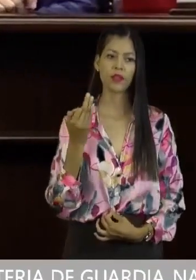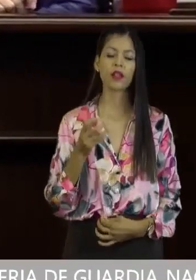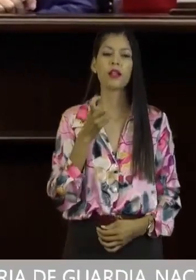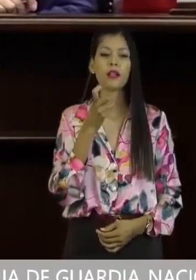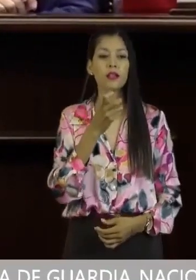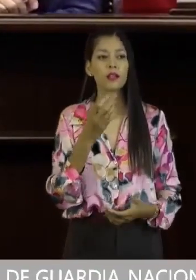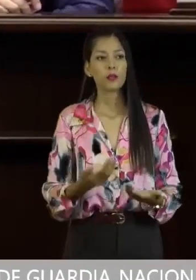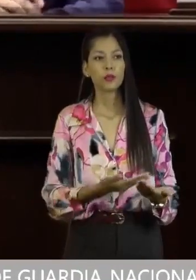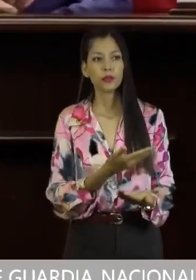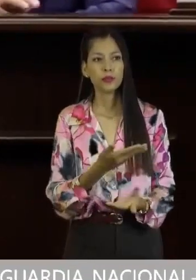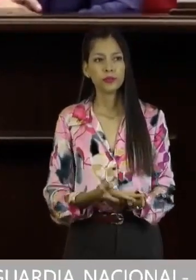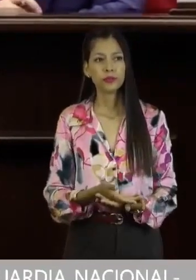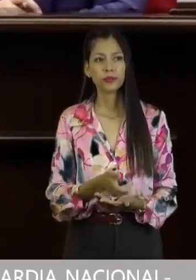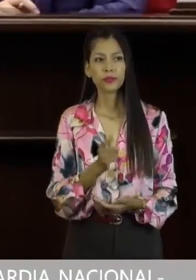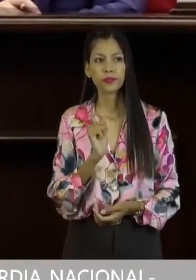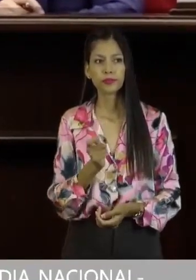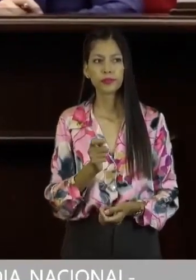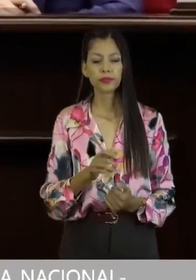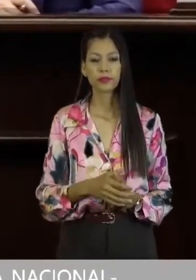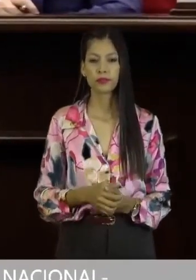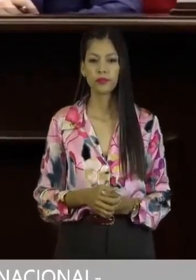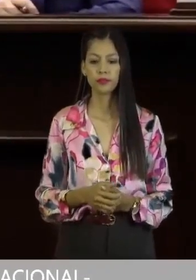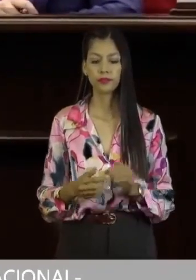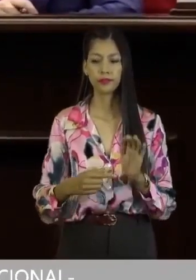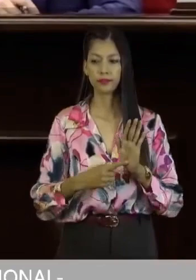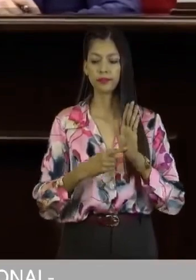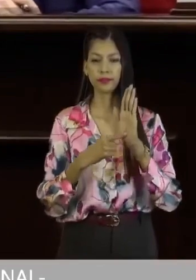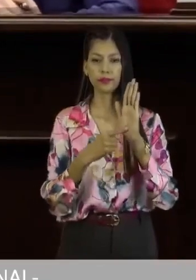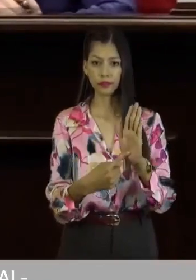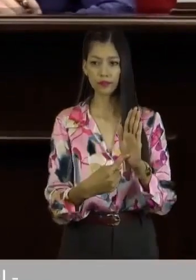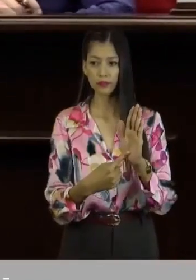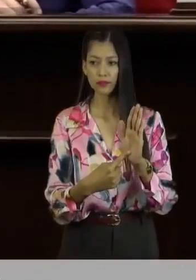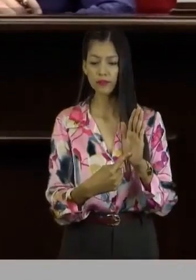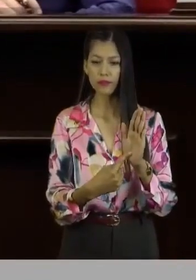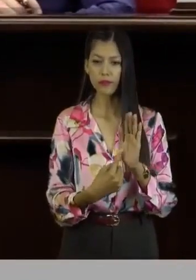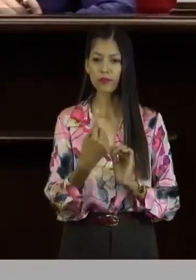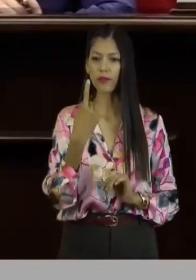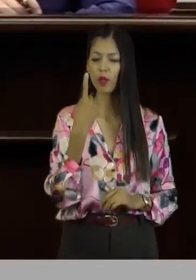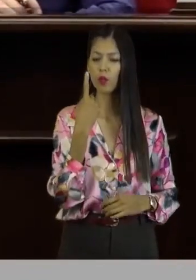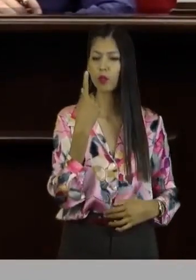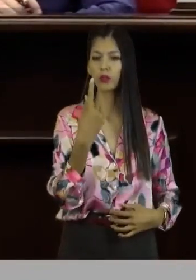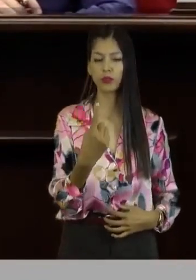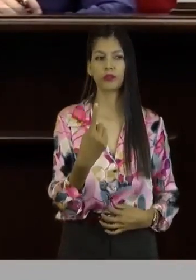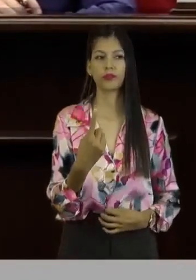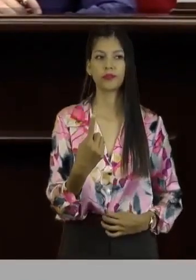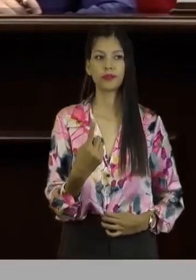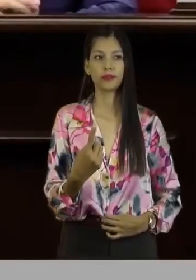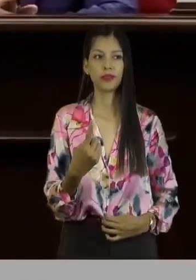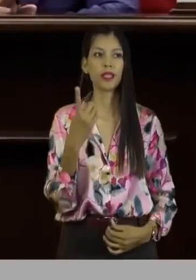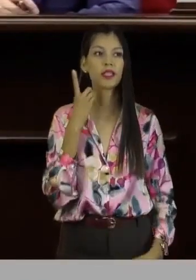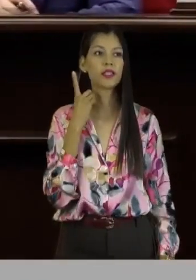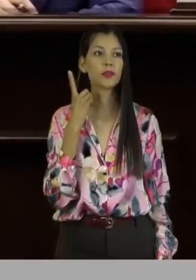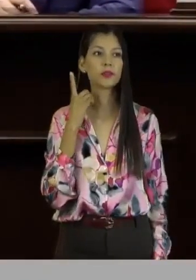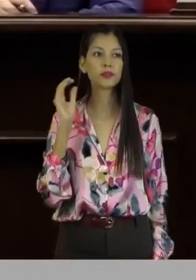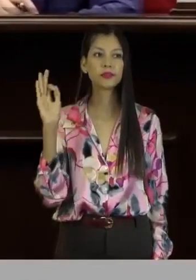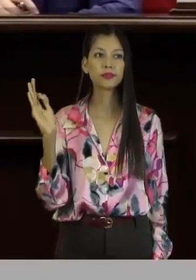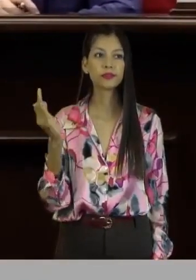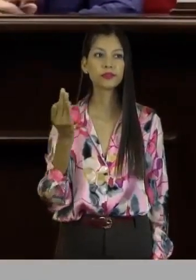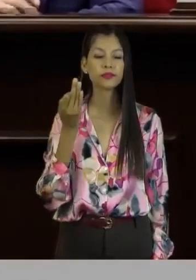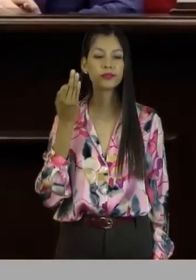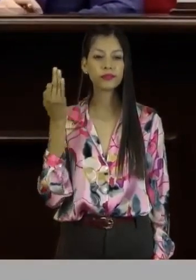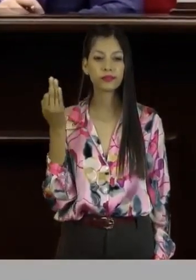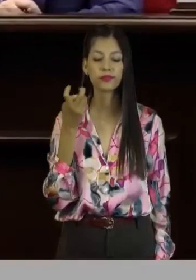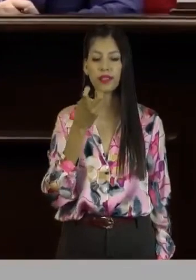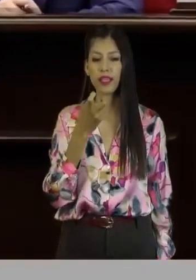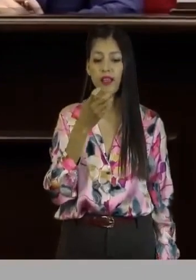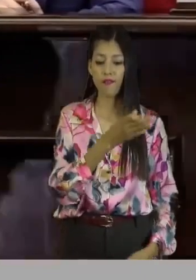una iniciativa que presentó una diputada federal, en esa